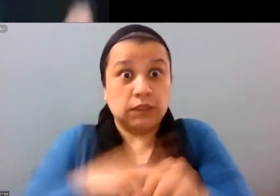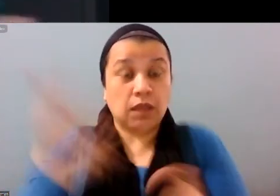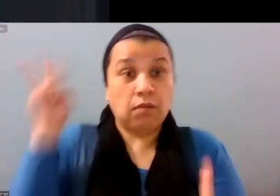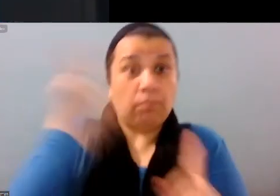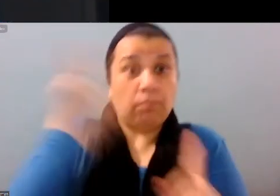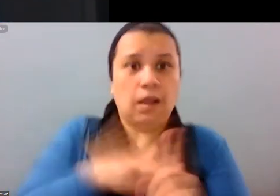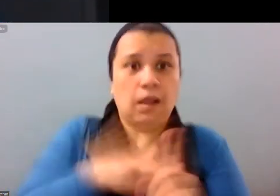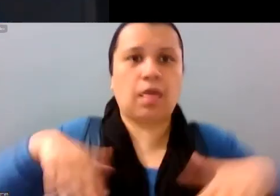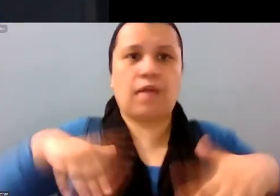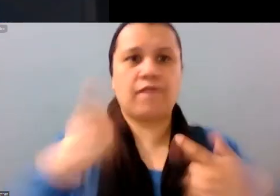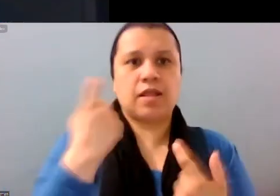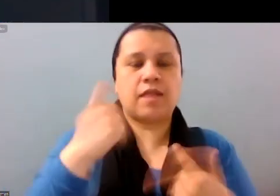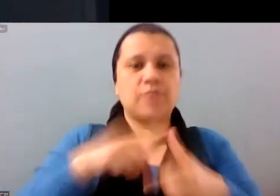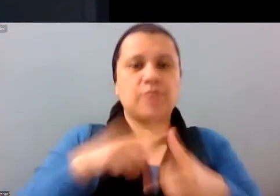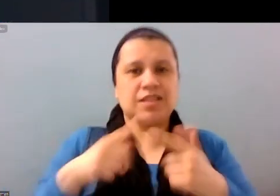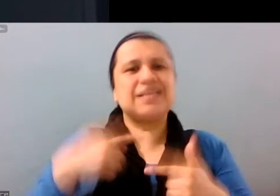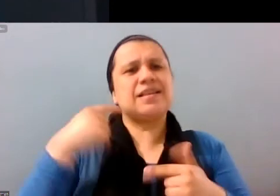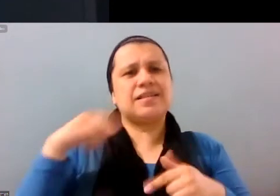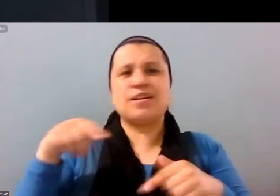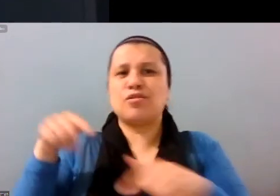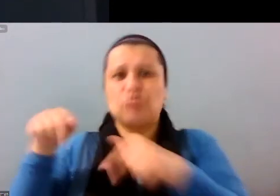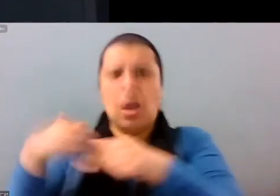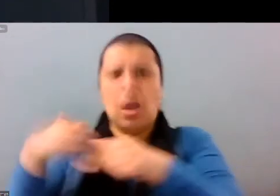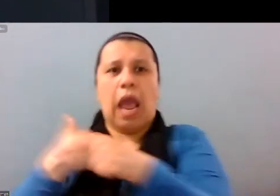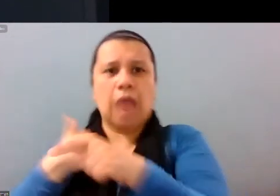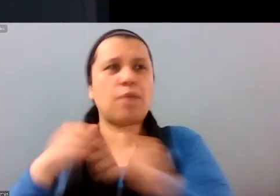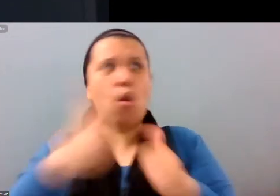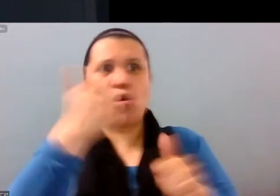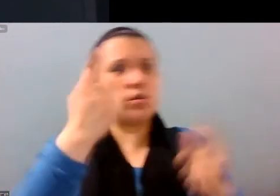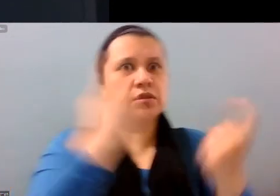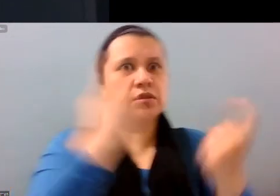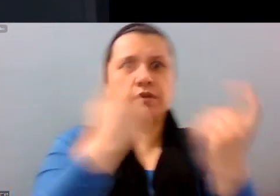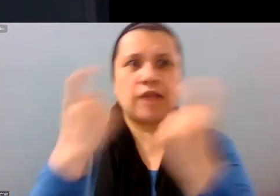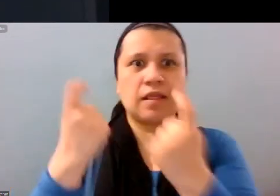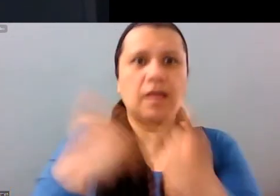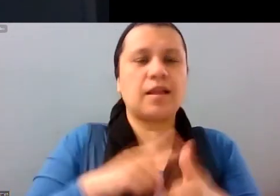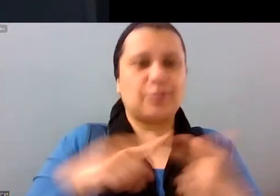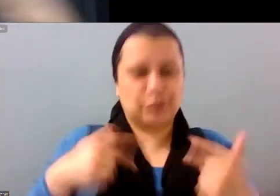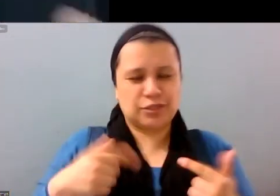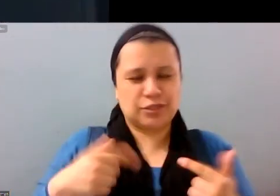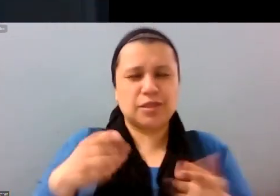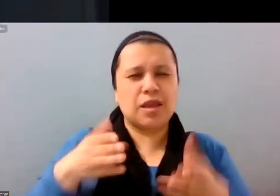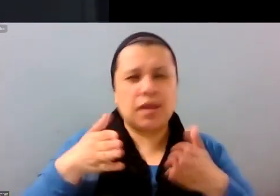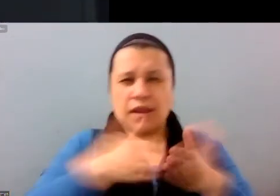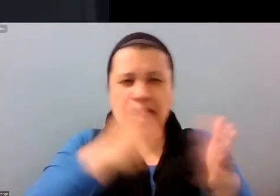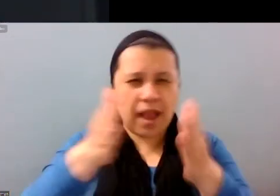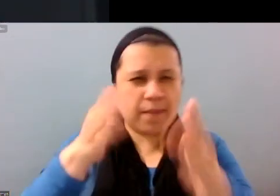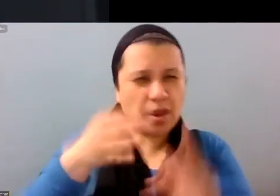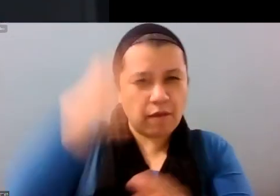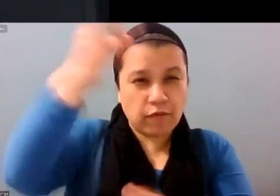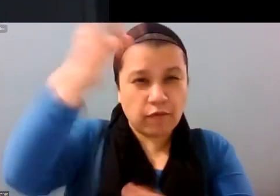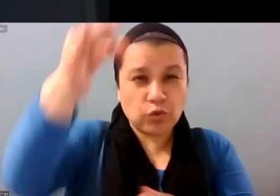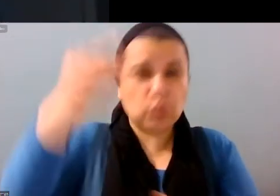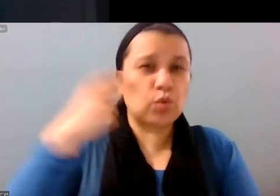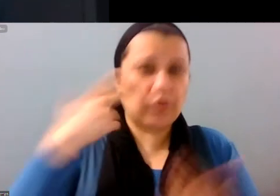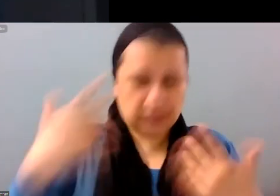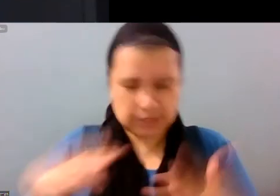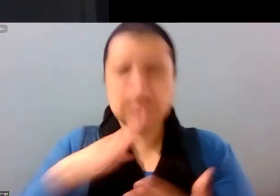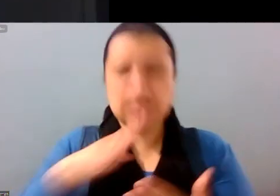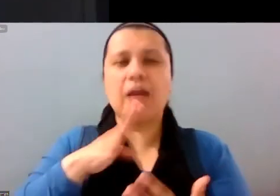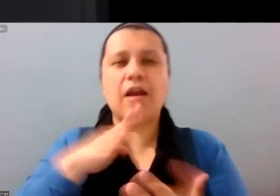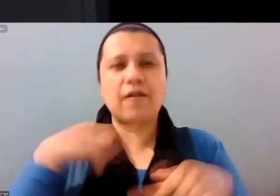pero no todos los demás ¿qué vemos en esta hoja de ruta? ¿qué hemos ido conversando en este par de horas?